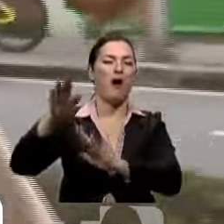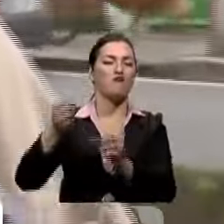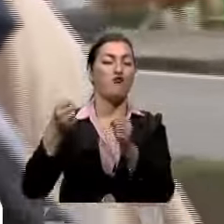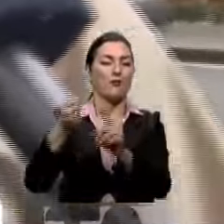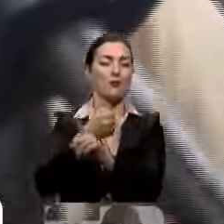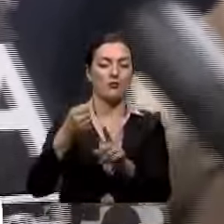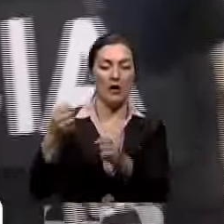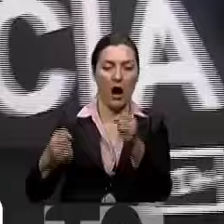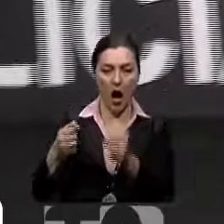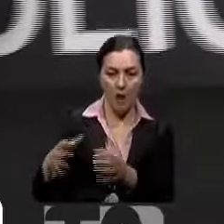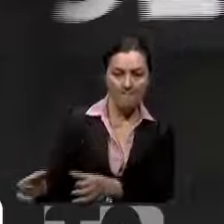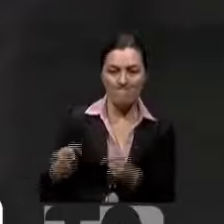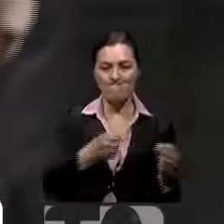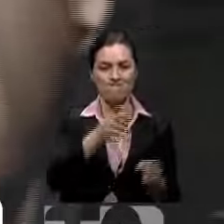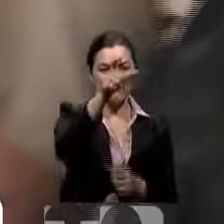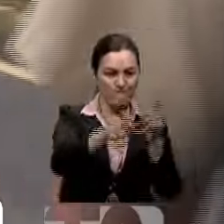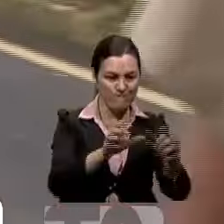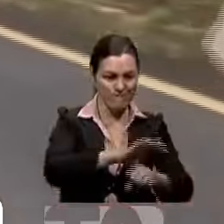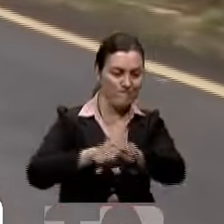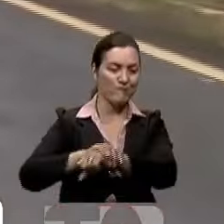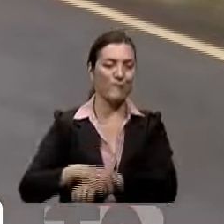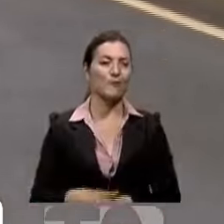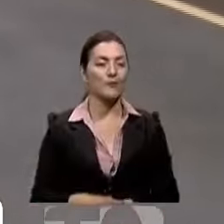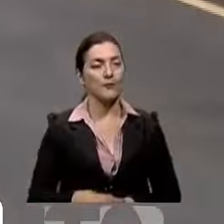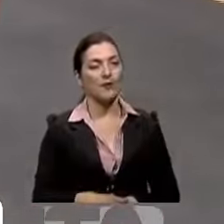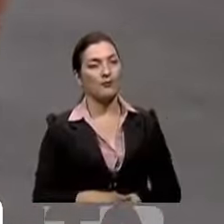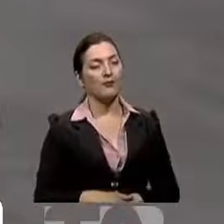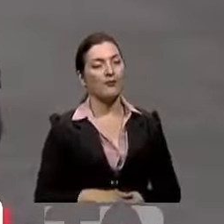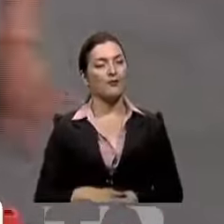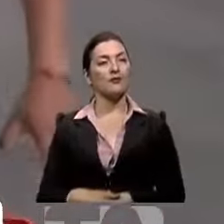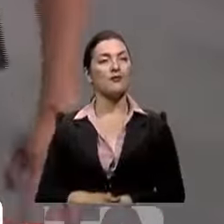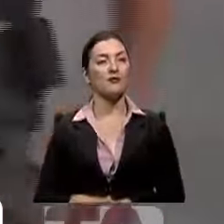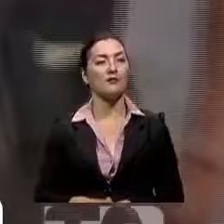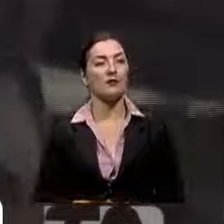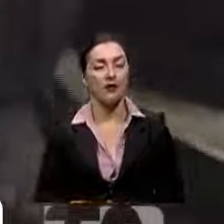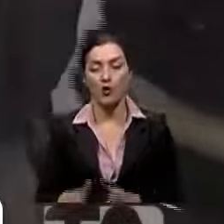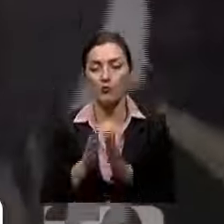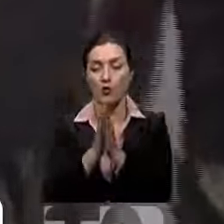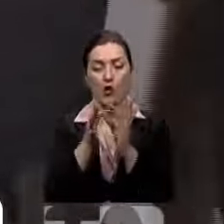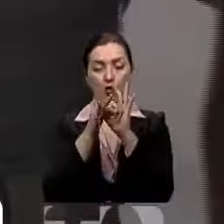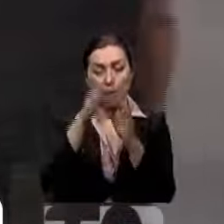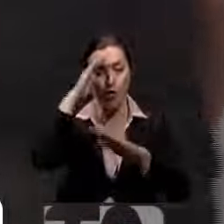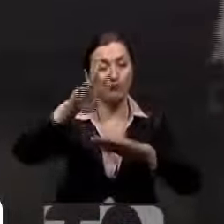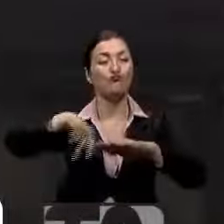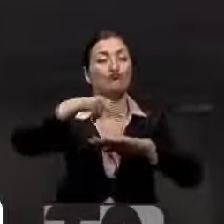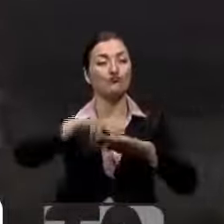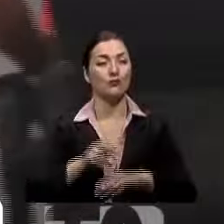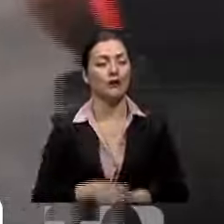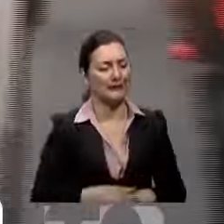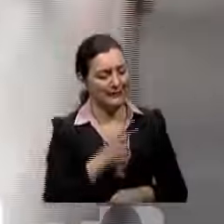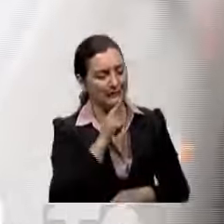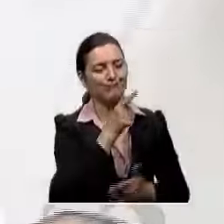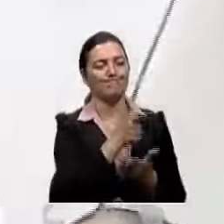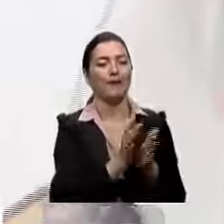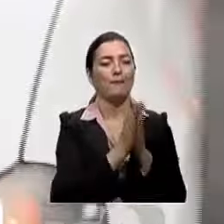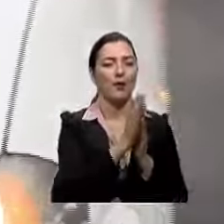recuperación de los vehículos y la detención de los individuos. ¿Pedirle a la ciudadanía que colabore con la Policía Nacional? Sí, ese es el pedido por